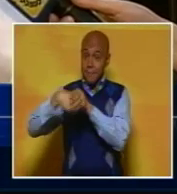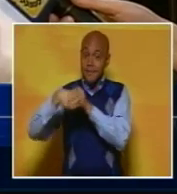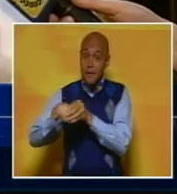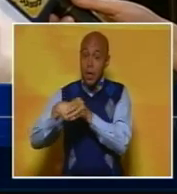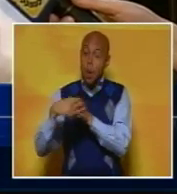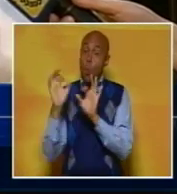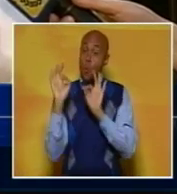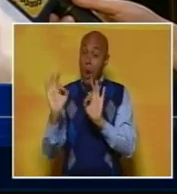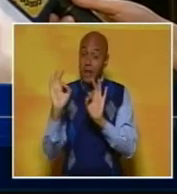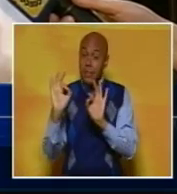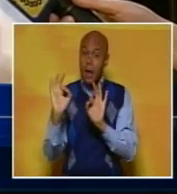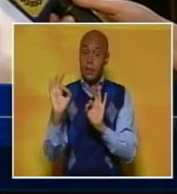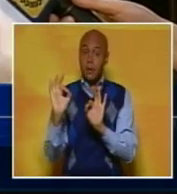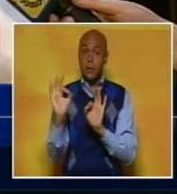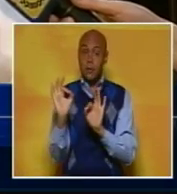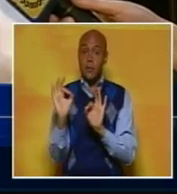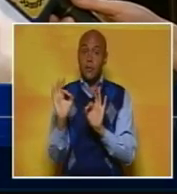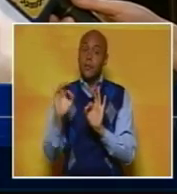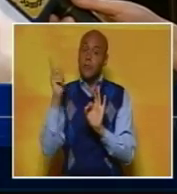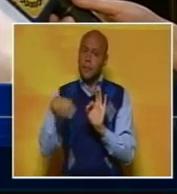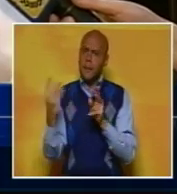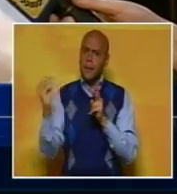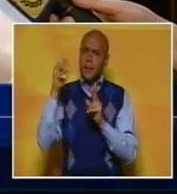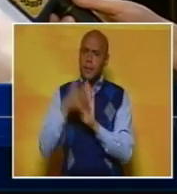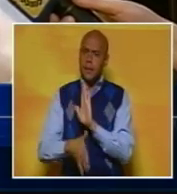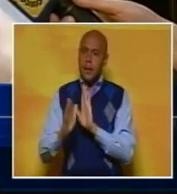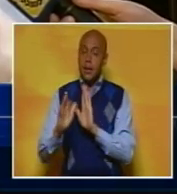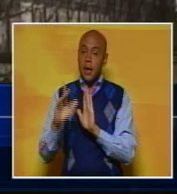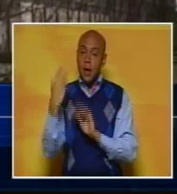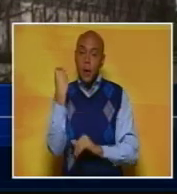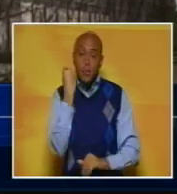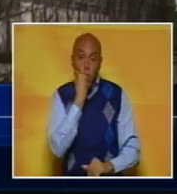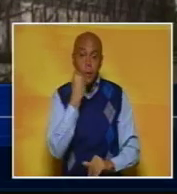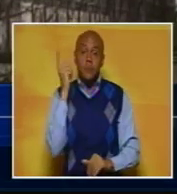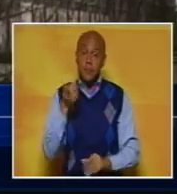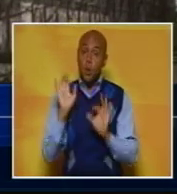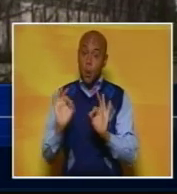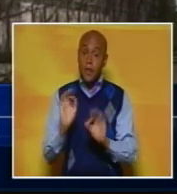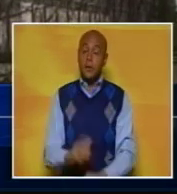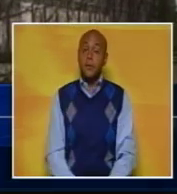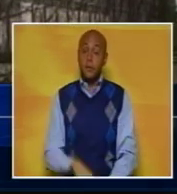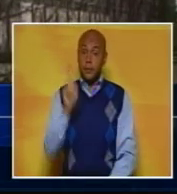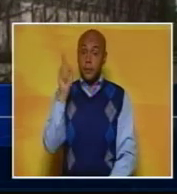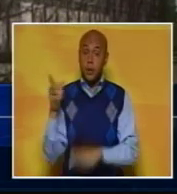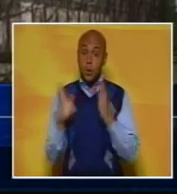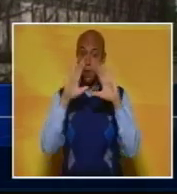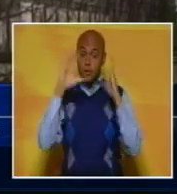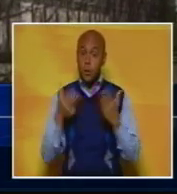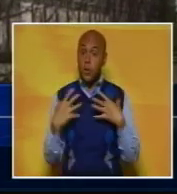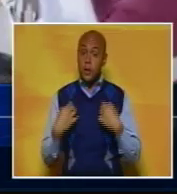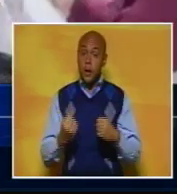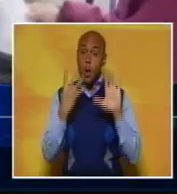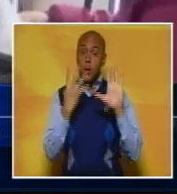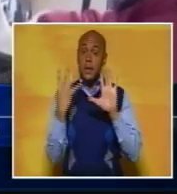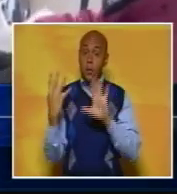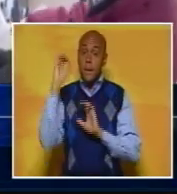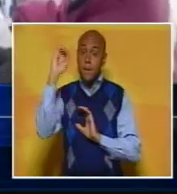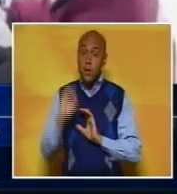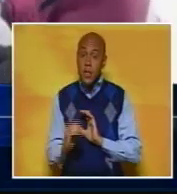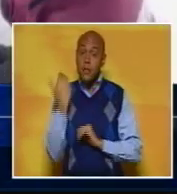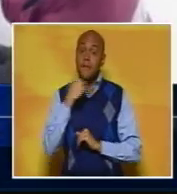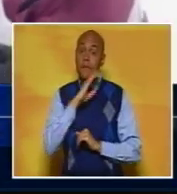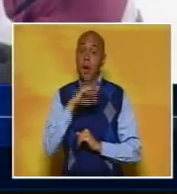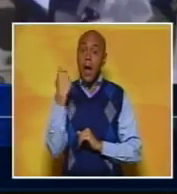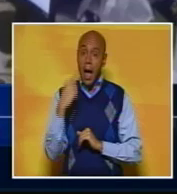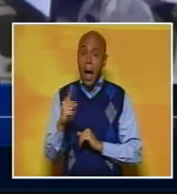tener cuidado con eso, y también el saludo del beso. La OMS asegura que el 99% de los contagios se